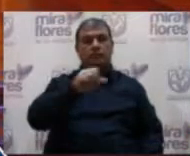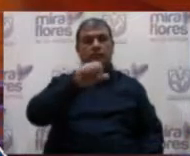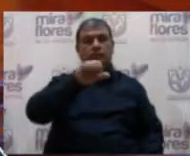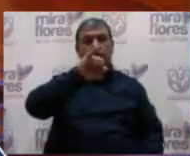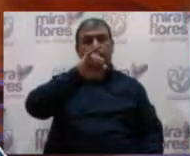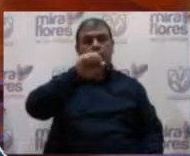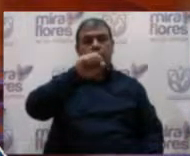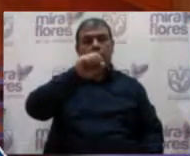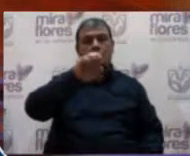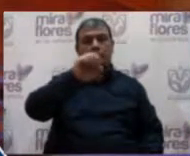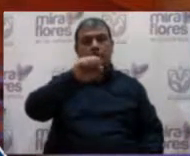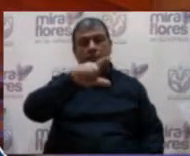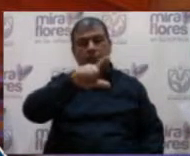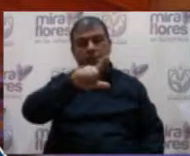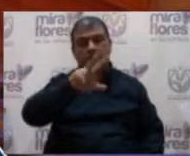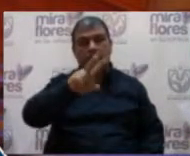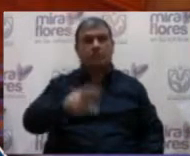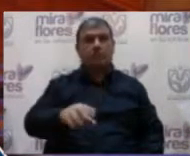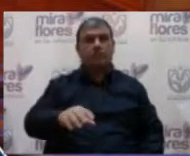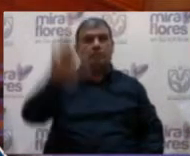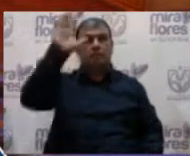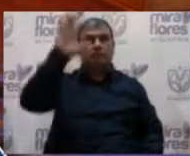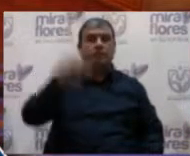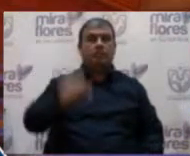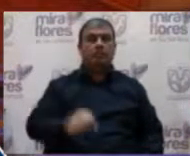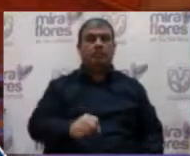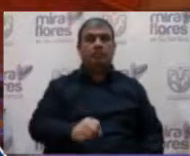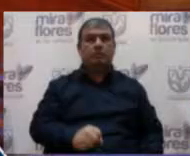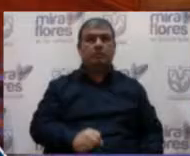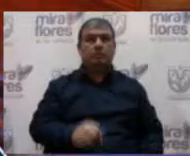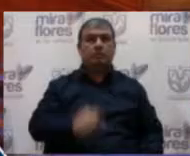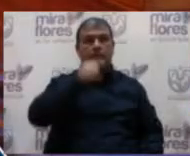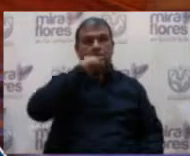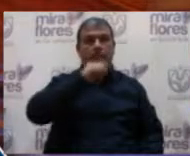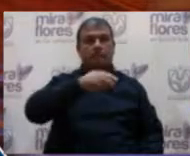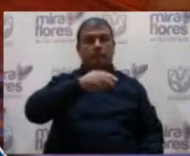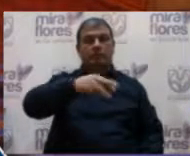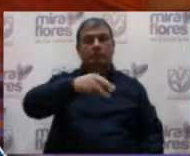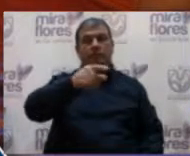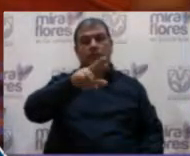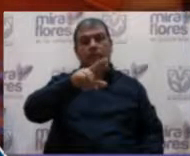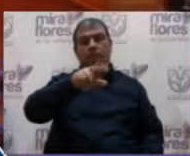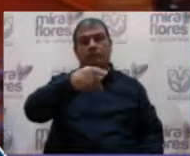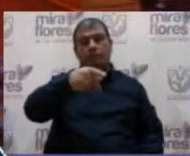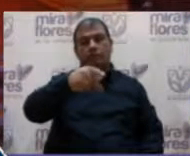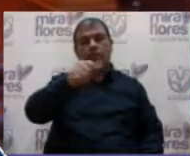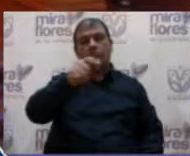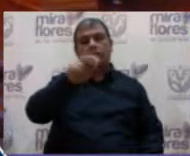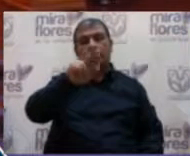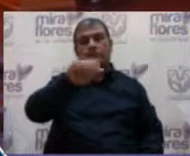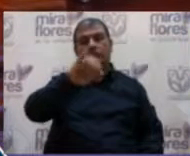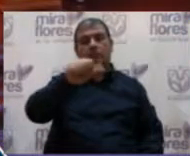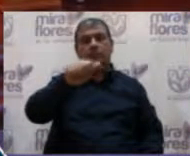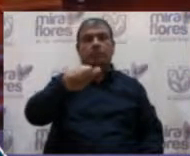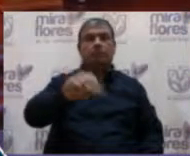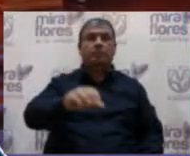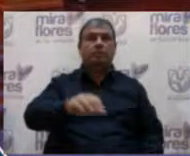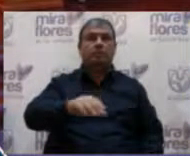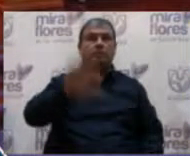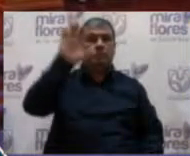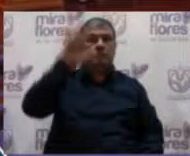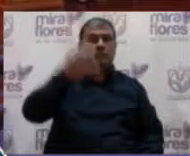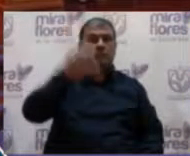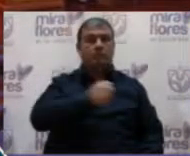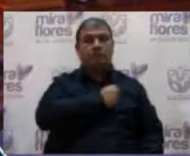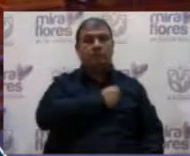Señor Israel Orlando Acuña Wong-Coquis. Presente. Señora Patricia María del Río Jiménez de Olavide.